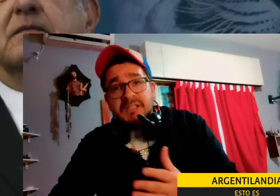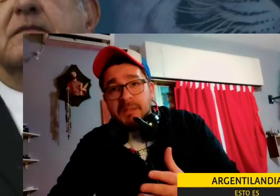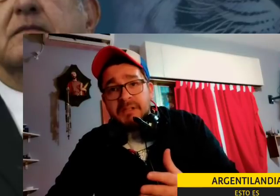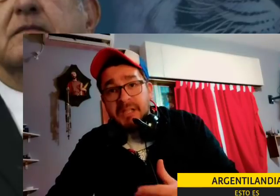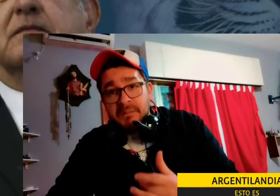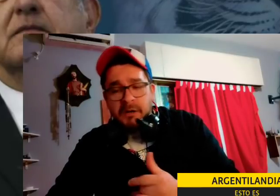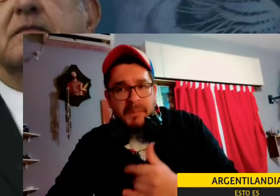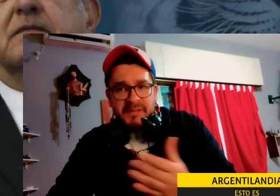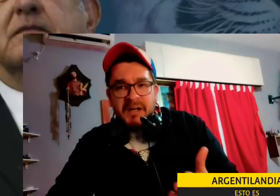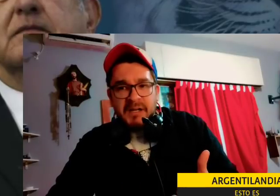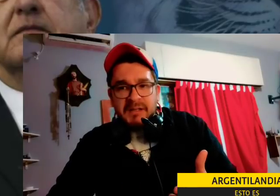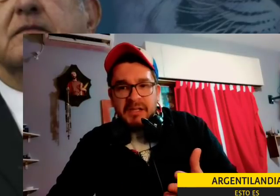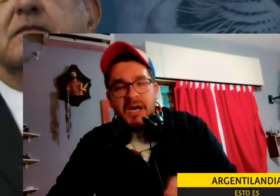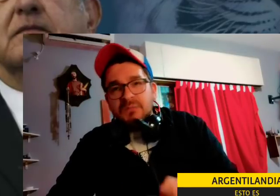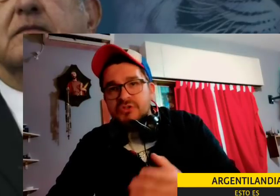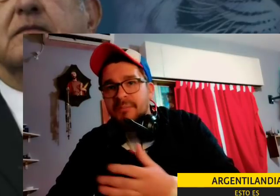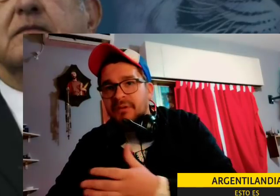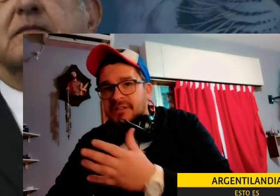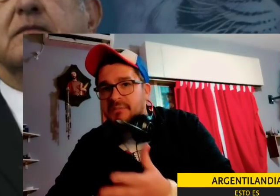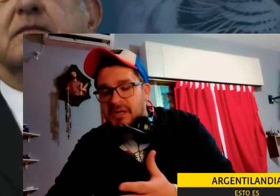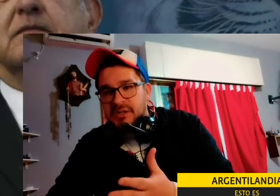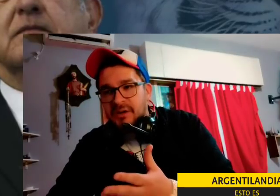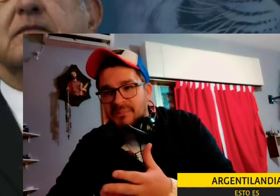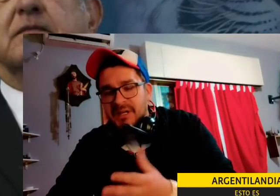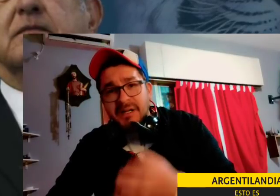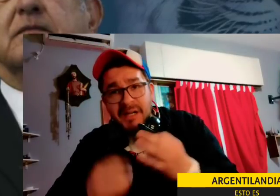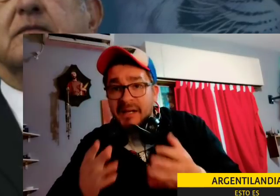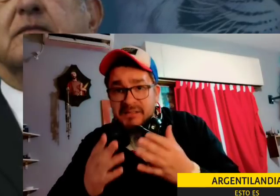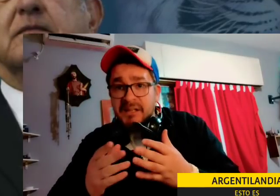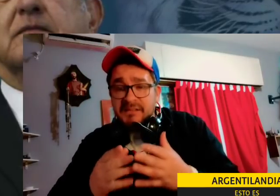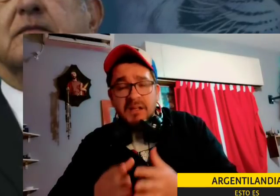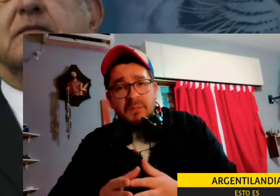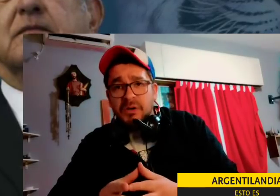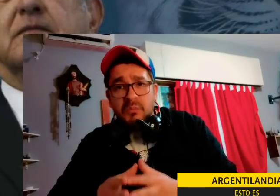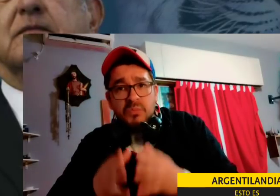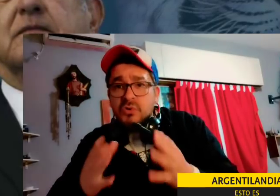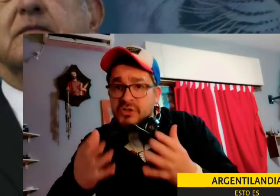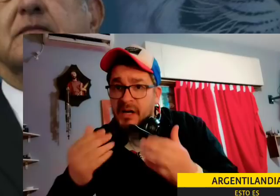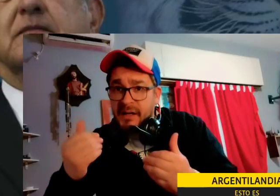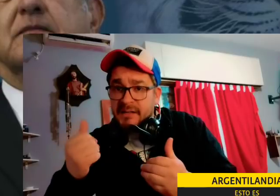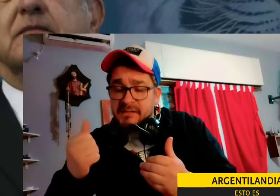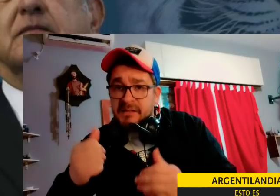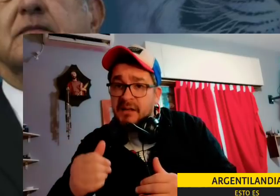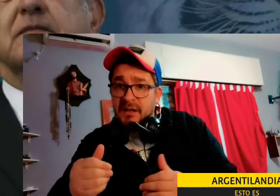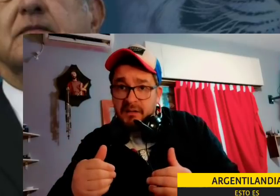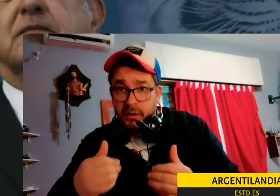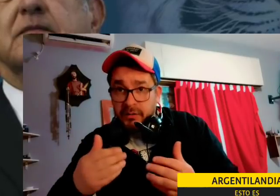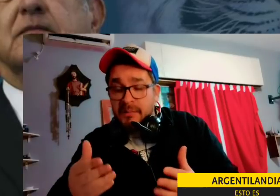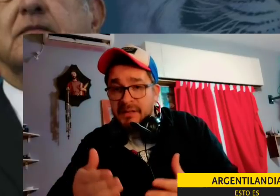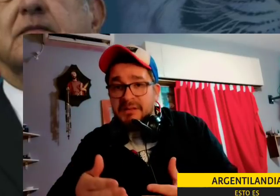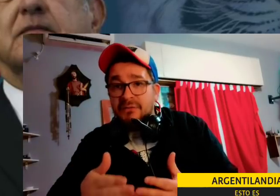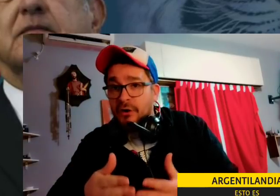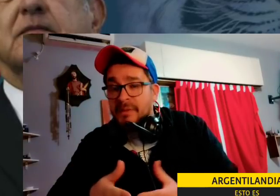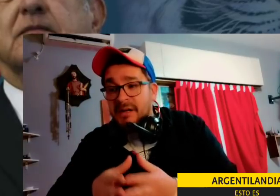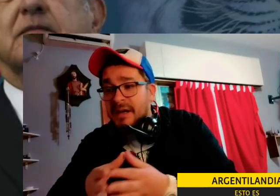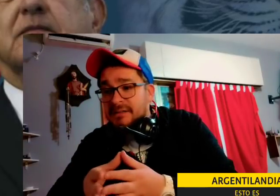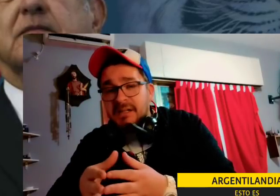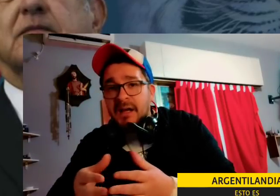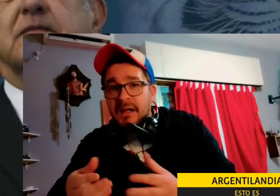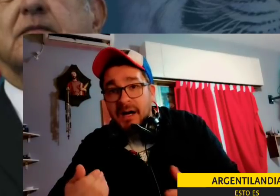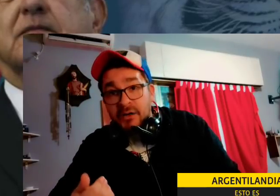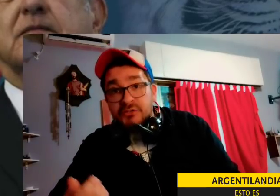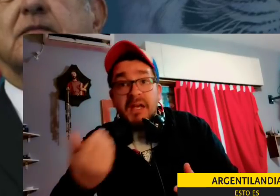obviamente, tristemente también, como pasa acá en Argentina, hay mucha pobreza en México. Gracias, pero muchas gracias, obviamente en